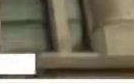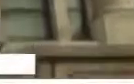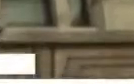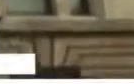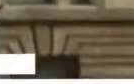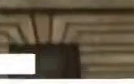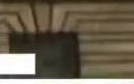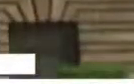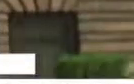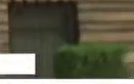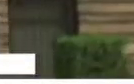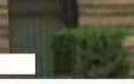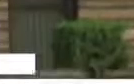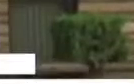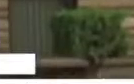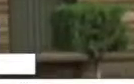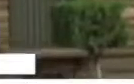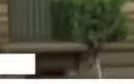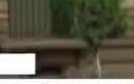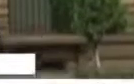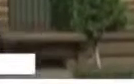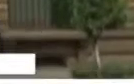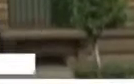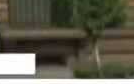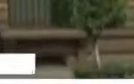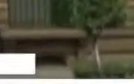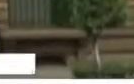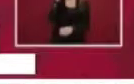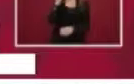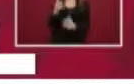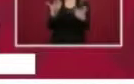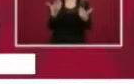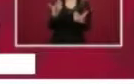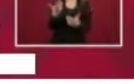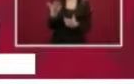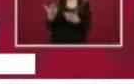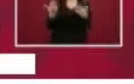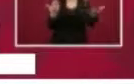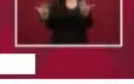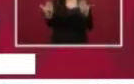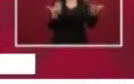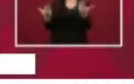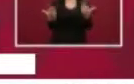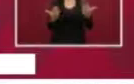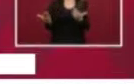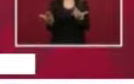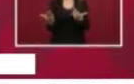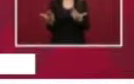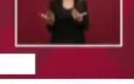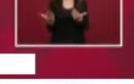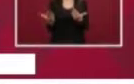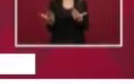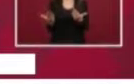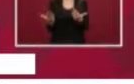conferencia mañanera hablando de unas estampitas para detener el mal y pensar que si la